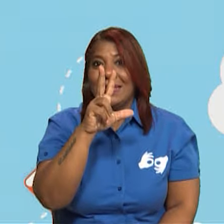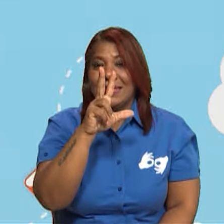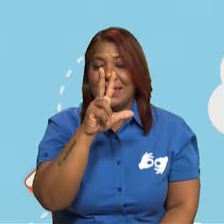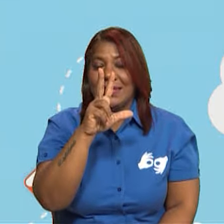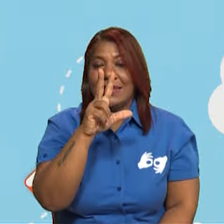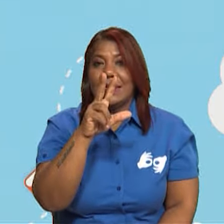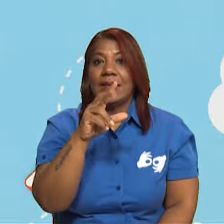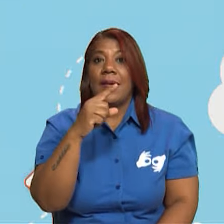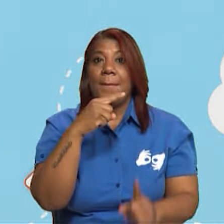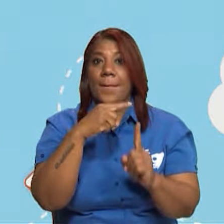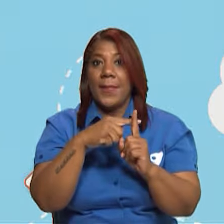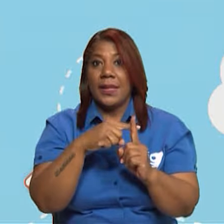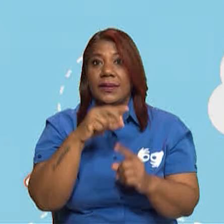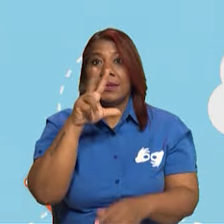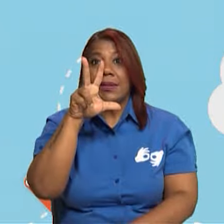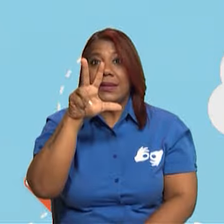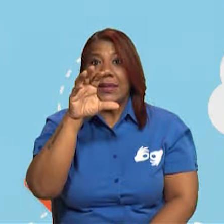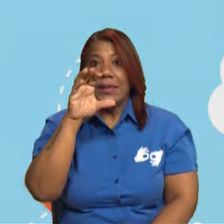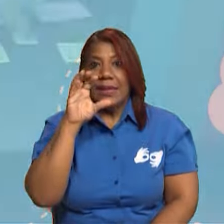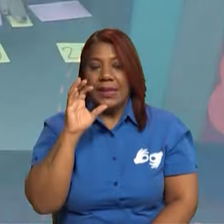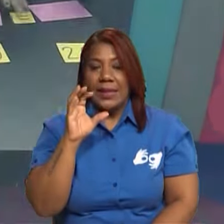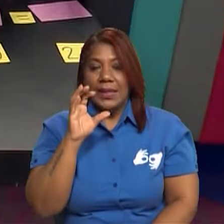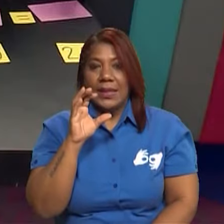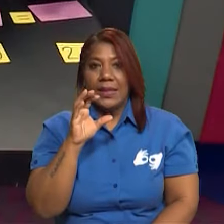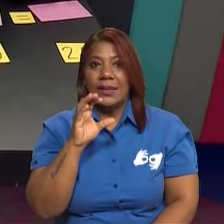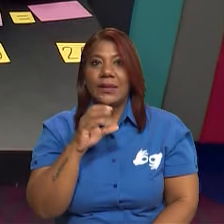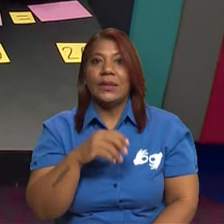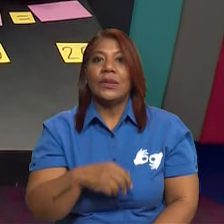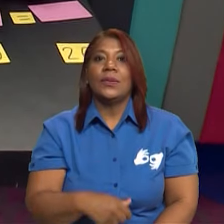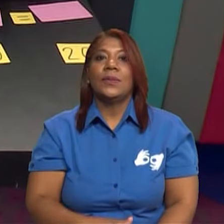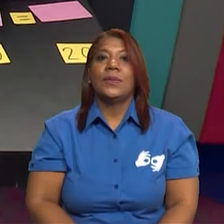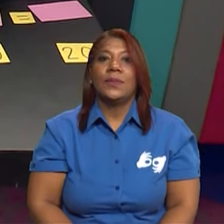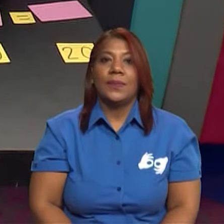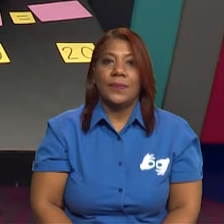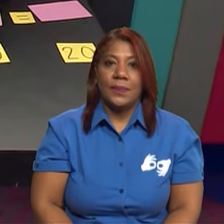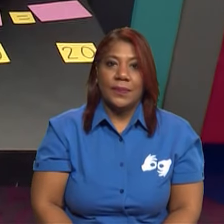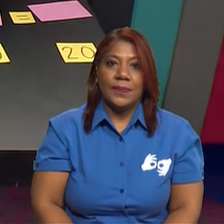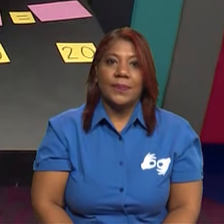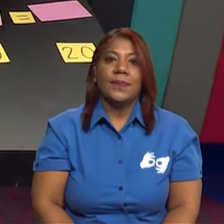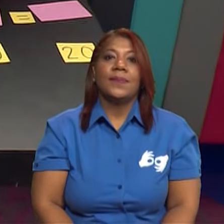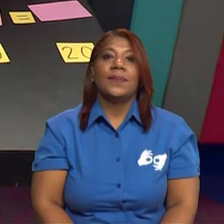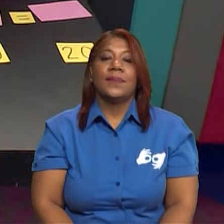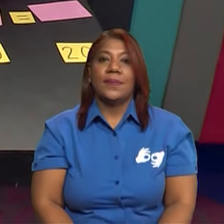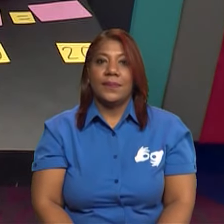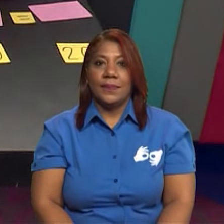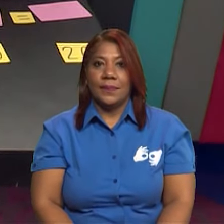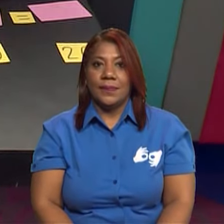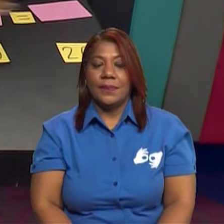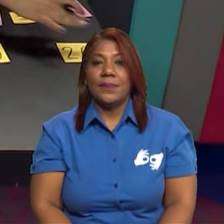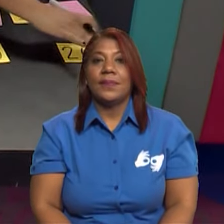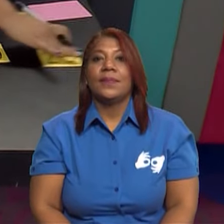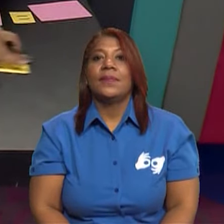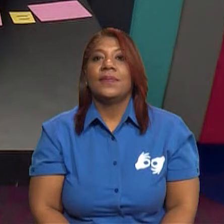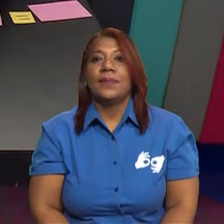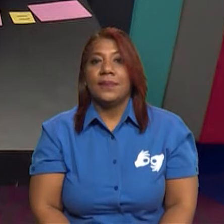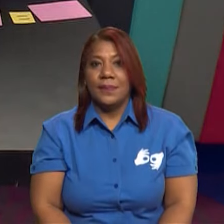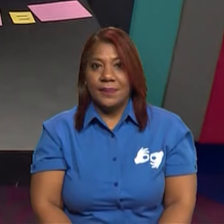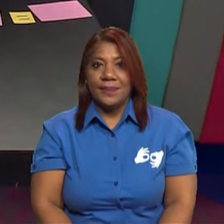más 500 para ver la respuesta. Muy bien, ya estas tarjetas no las vamos a